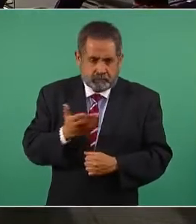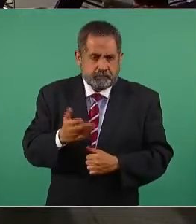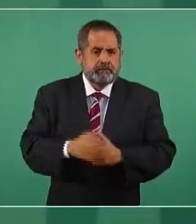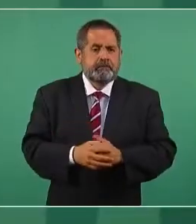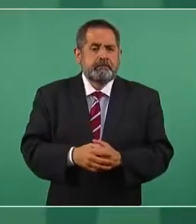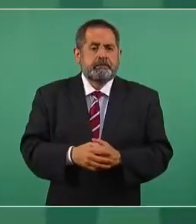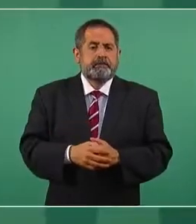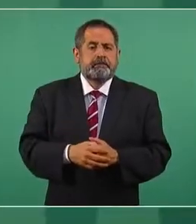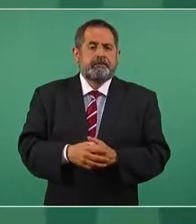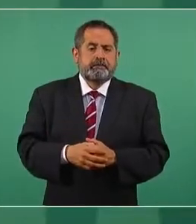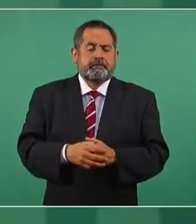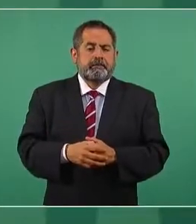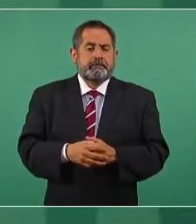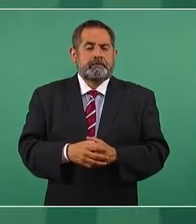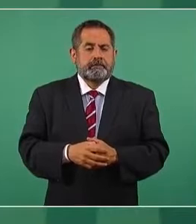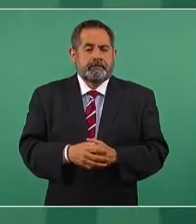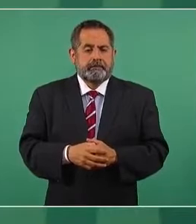Mira,